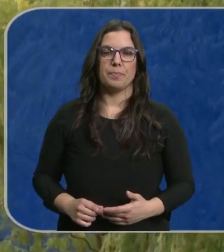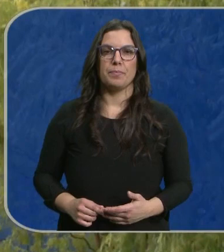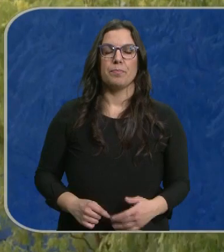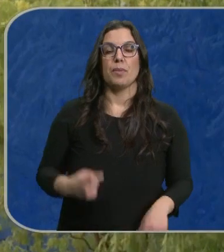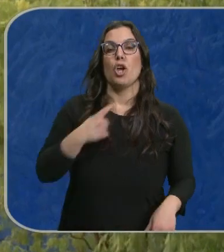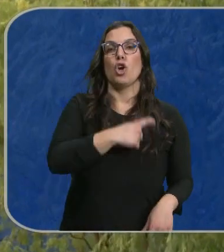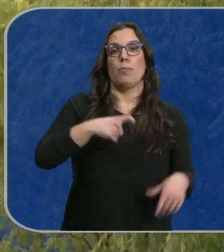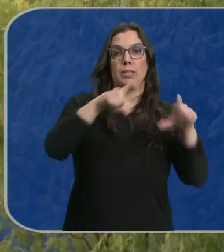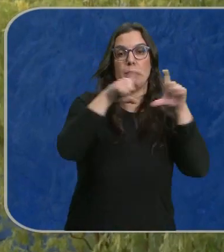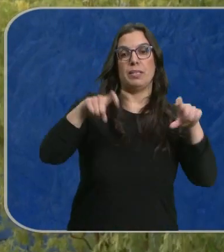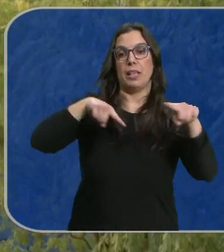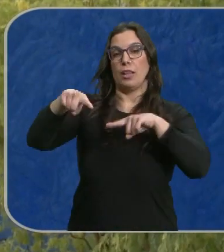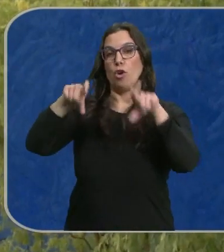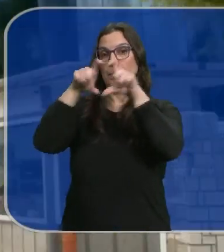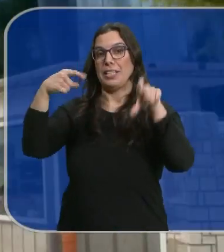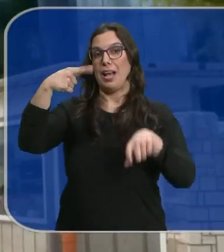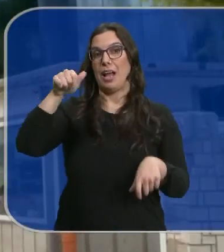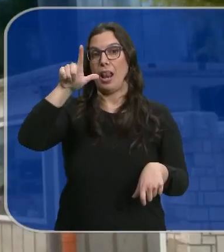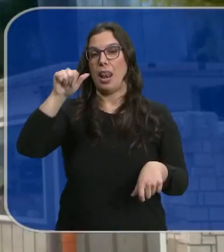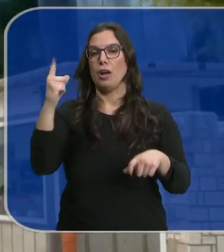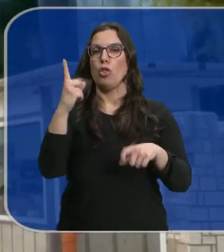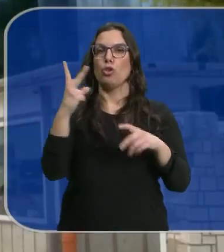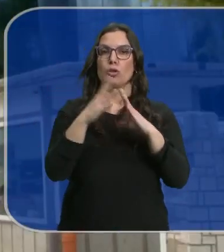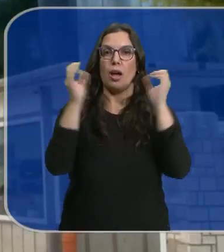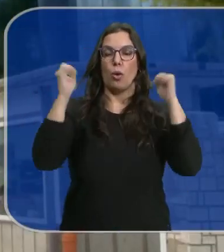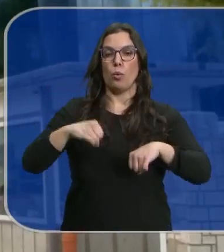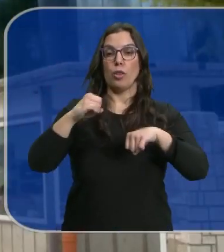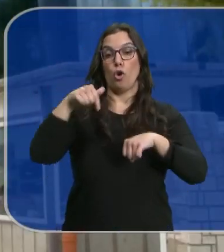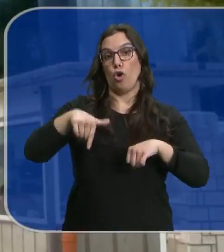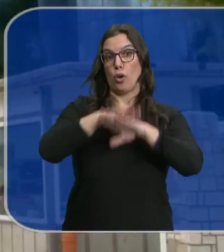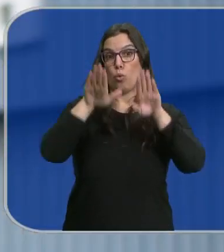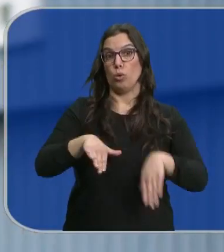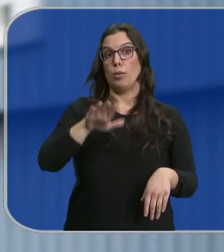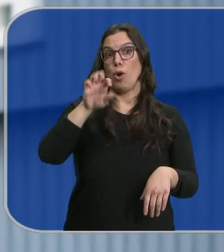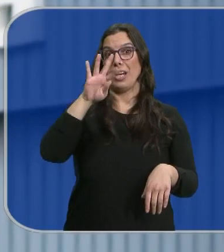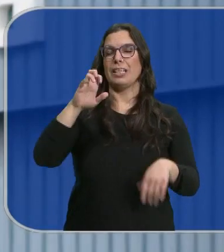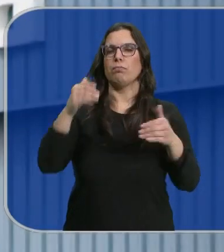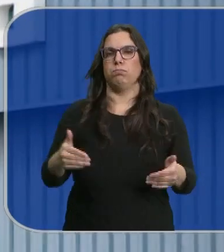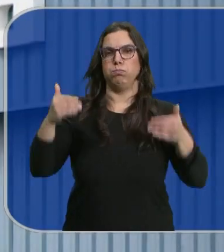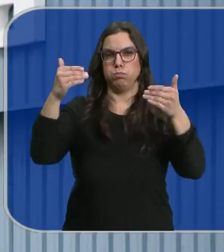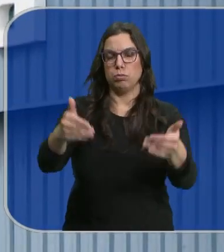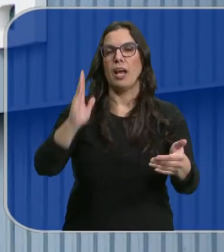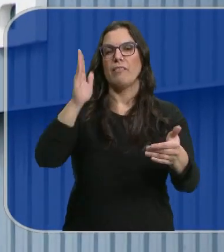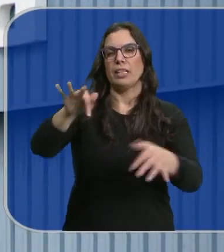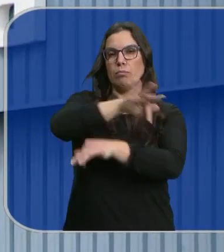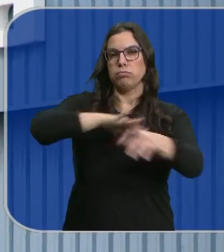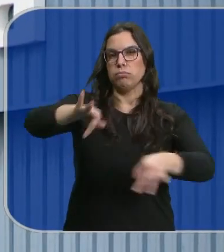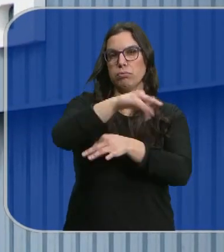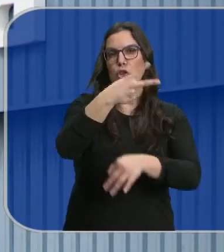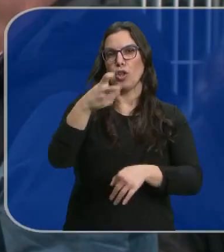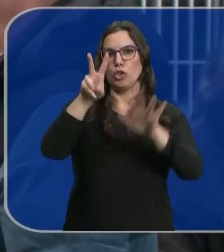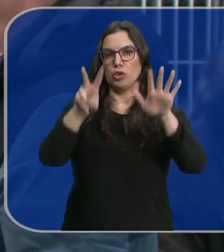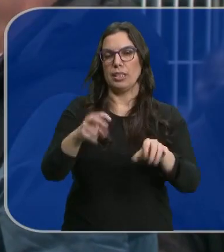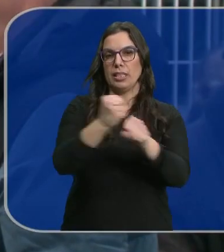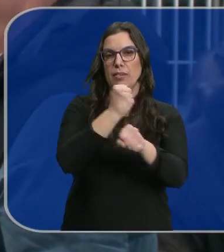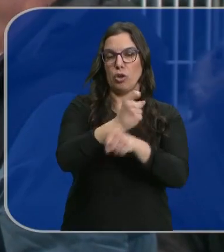El Comité de Empresa y la Dirección de Gala han llegado a un acuerdo para prorrogar el ERTE que vencía hoy. Afectará de forma rotativa a 207 trabajadores